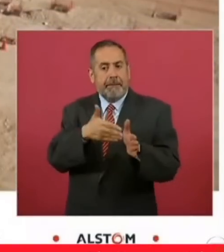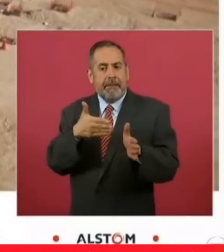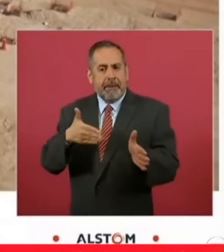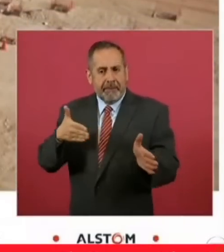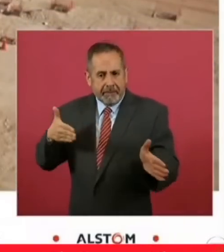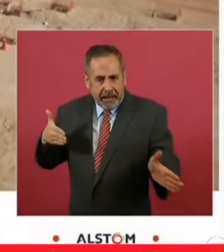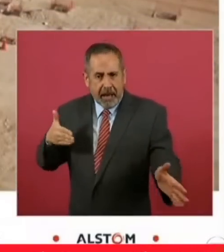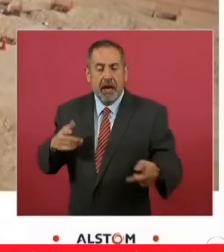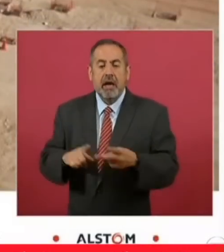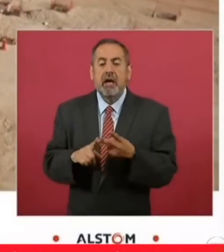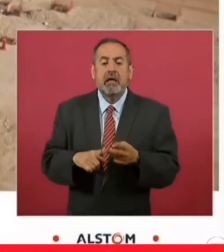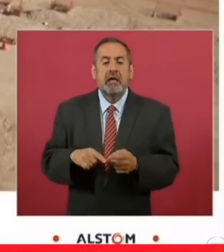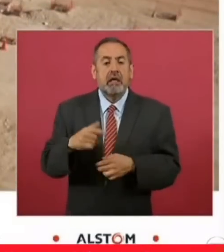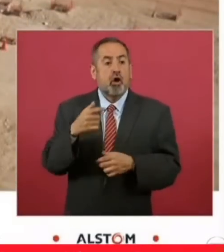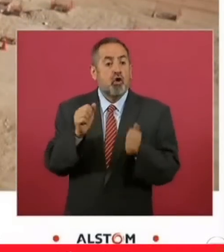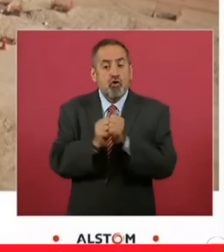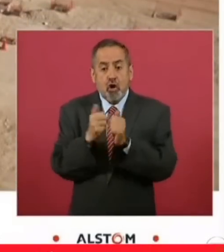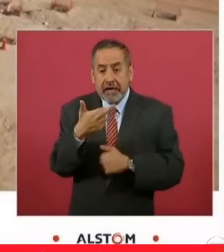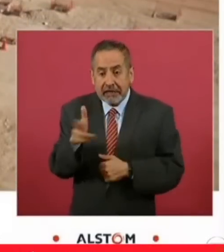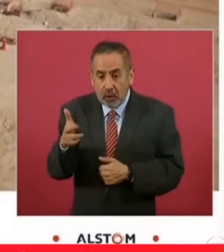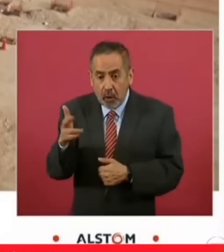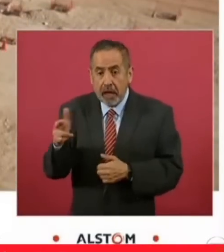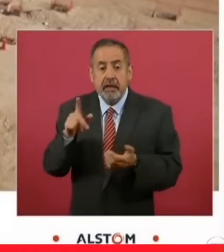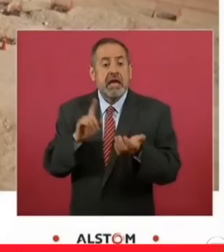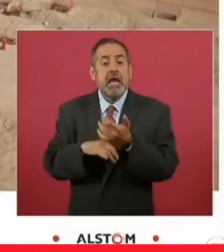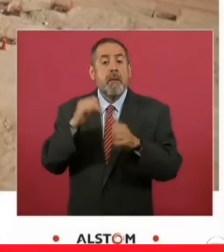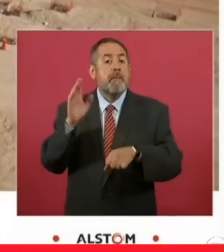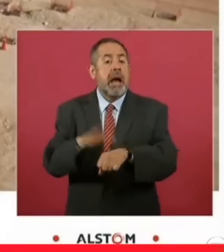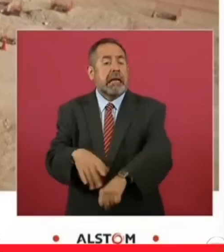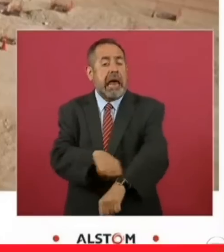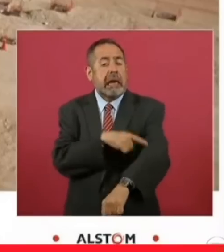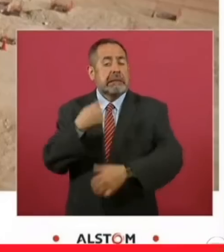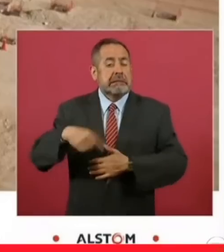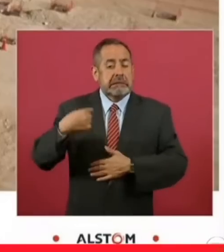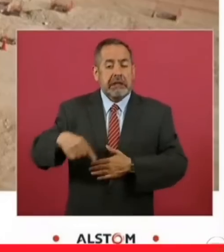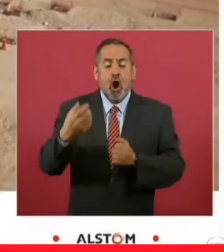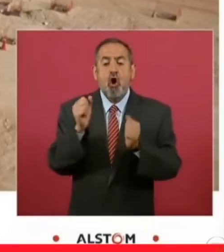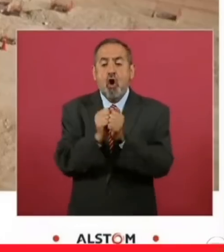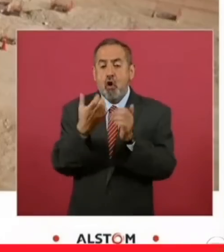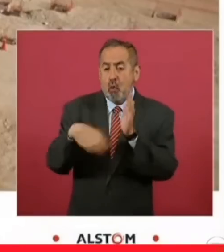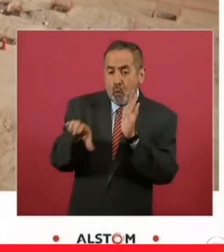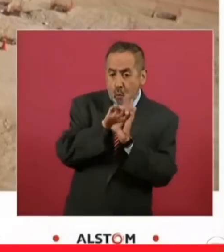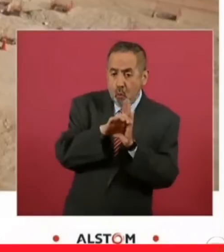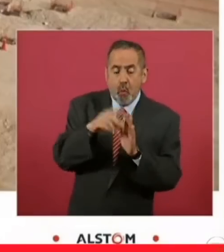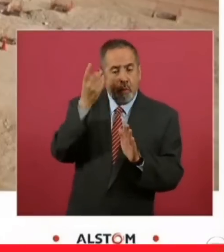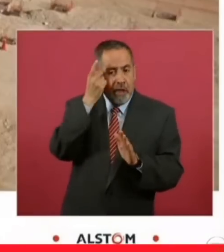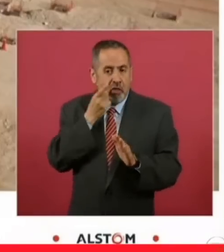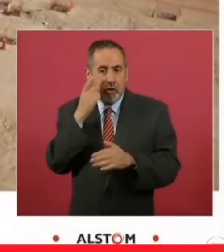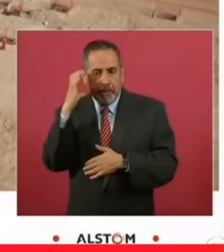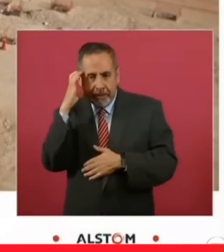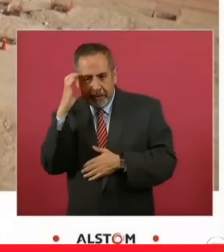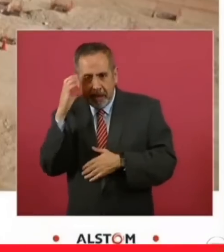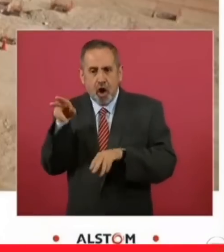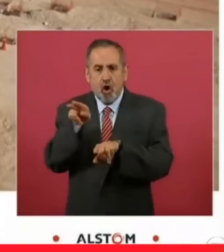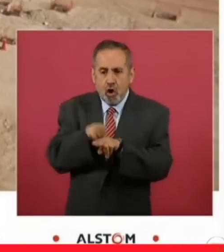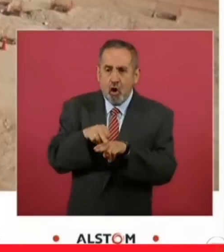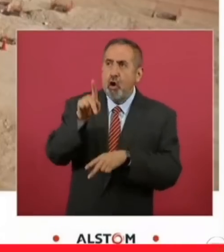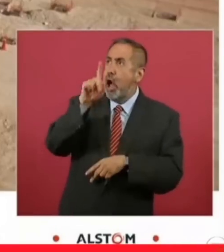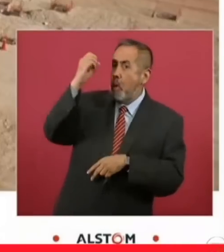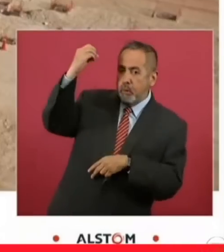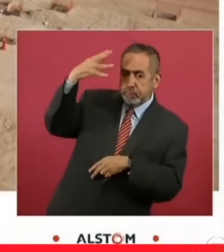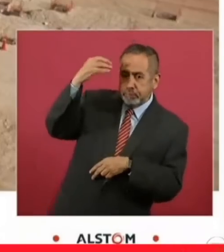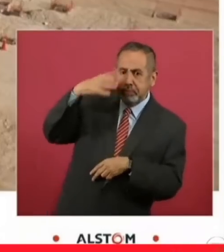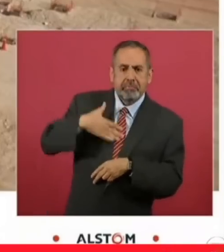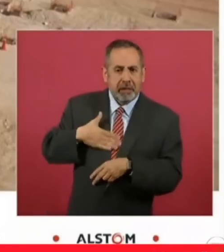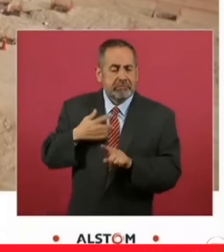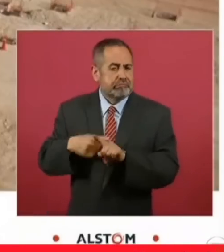trenes restaurante y trenes de larga distancia que tendrán unas cabinas, que tendrán camas, que tendrán regaderas, baños.